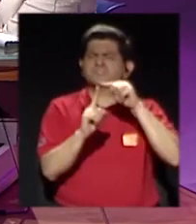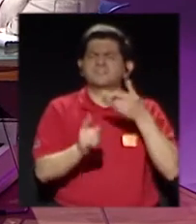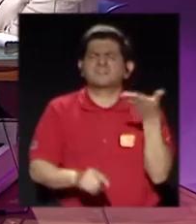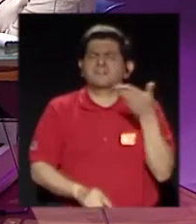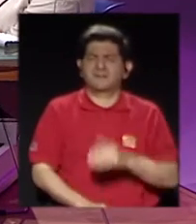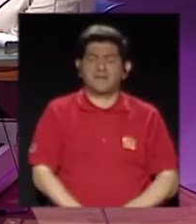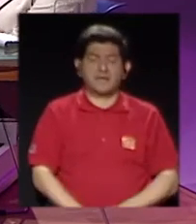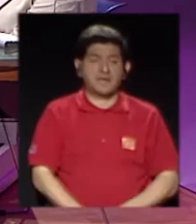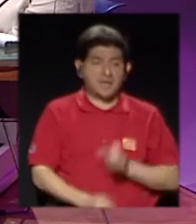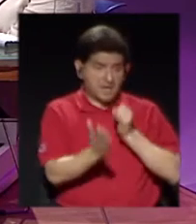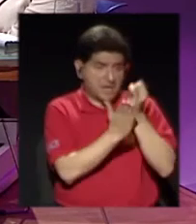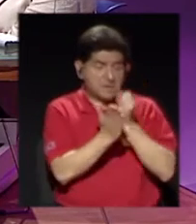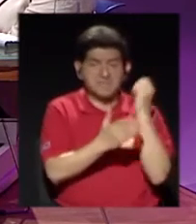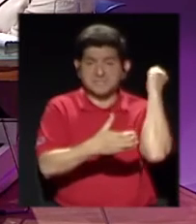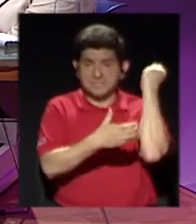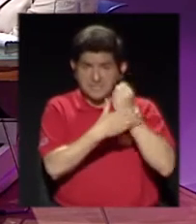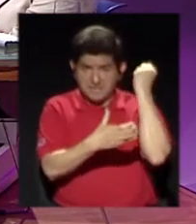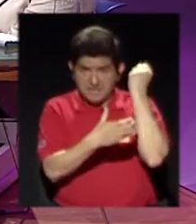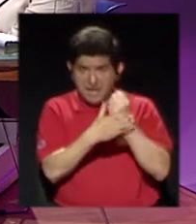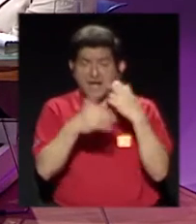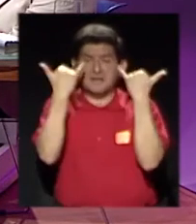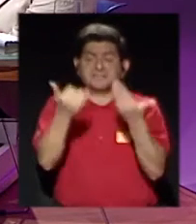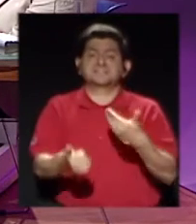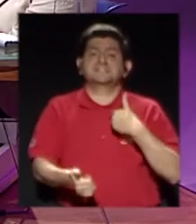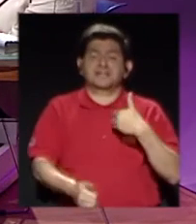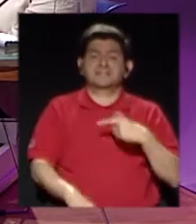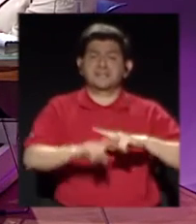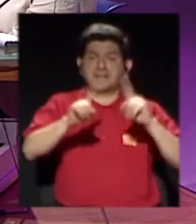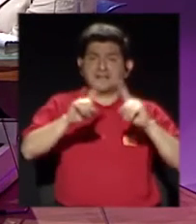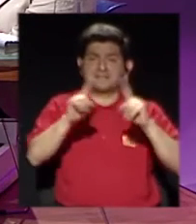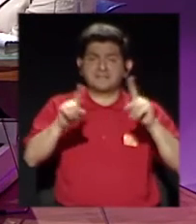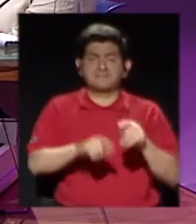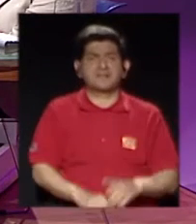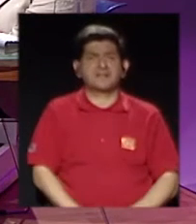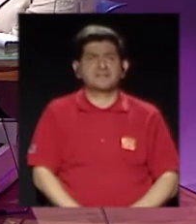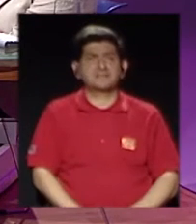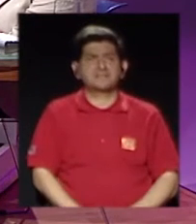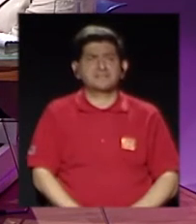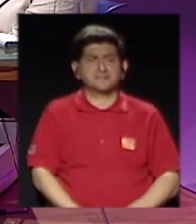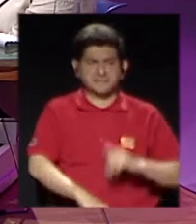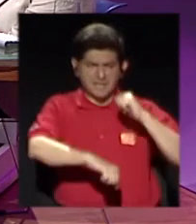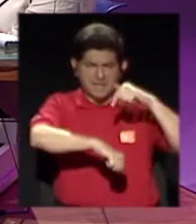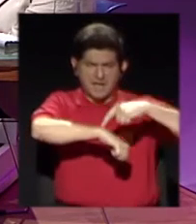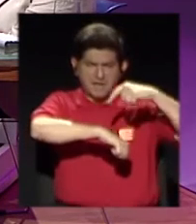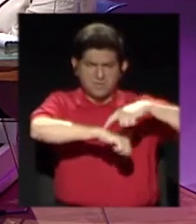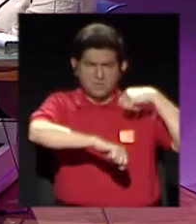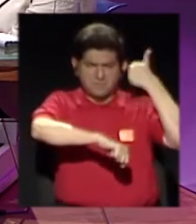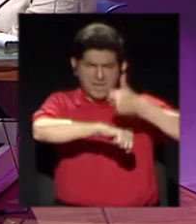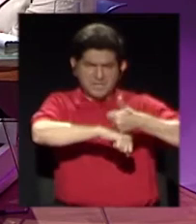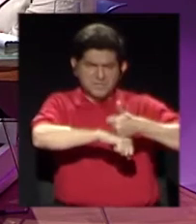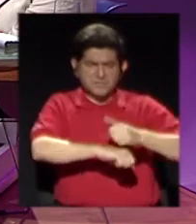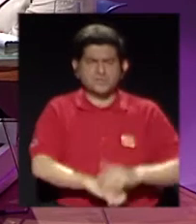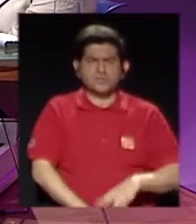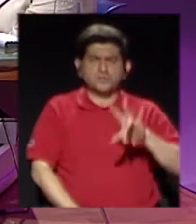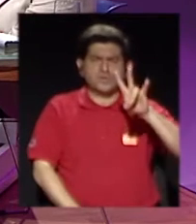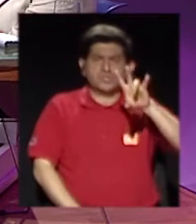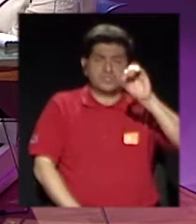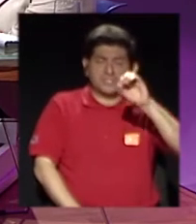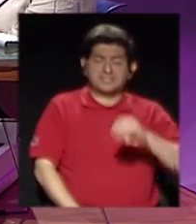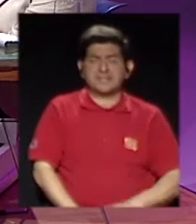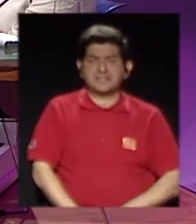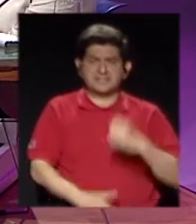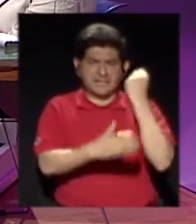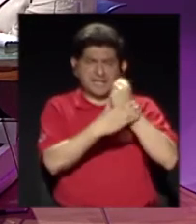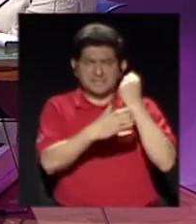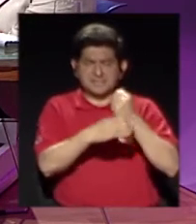investigar crímenes cuando porque existía ya una cantidad aproximada cuando se creó de más de 70 crímenes de odio